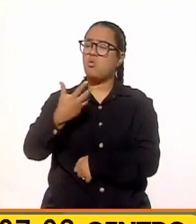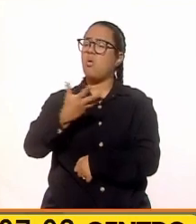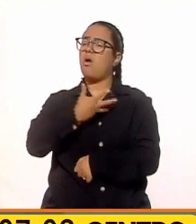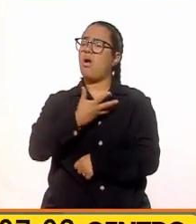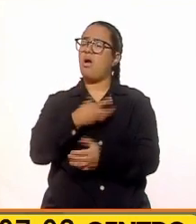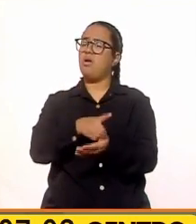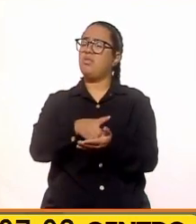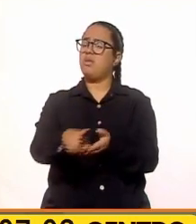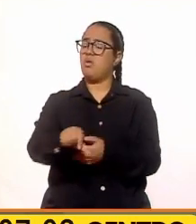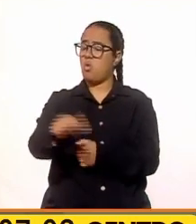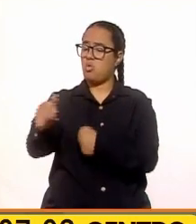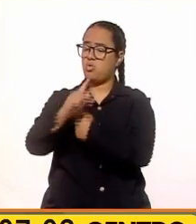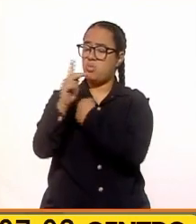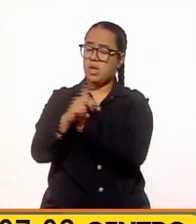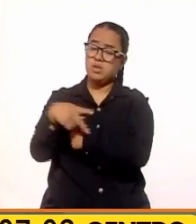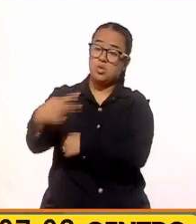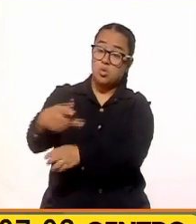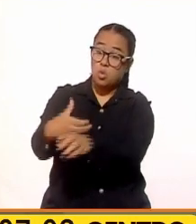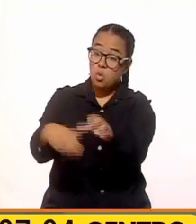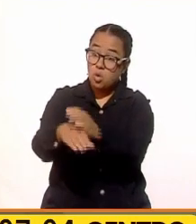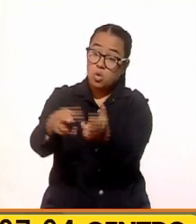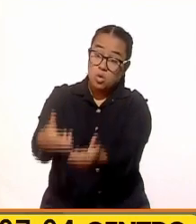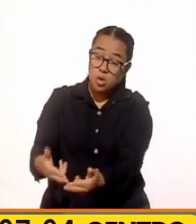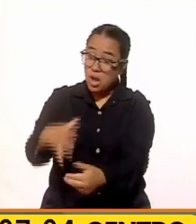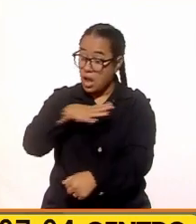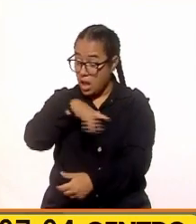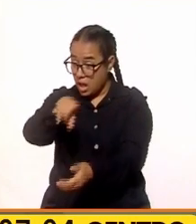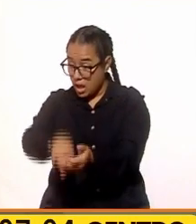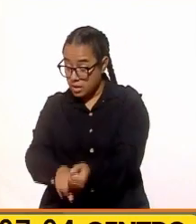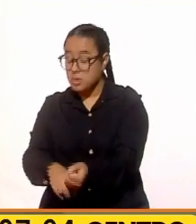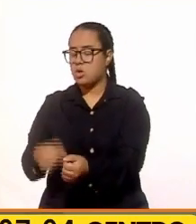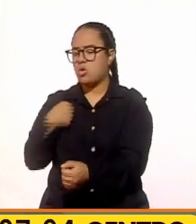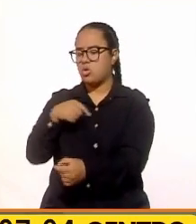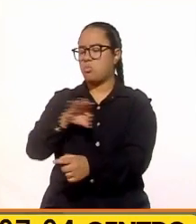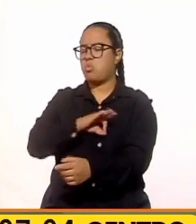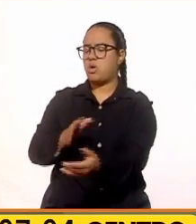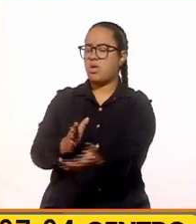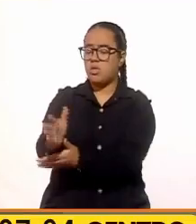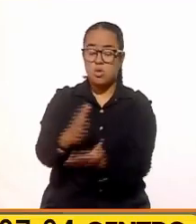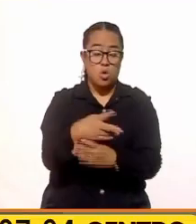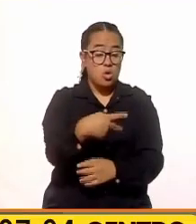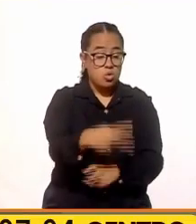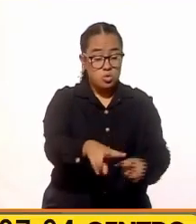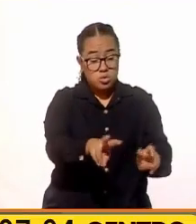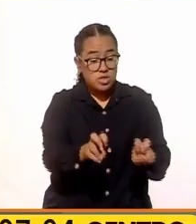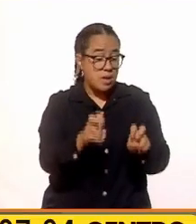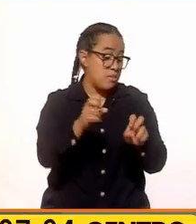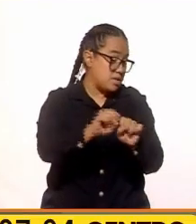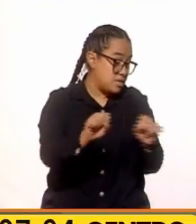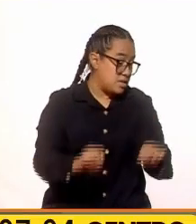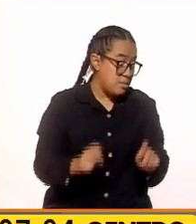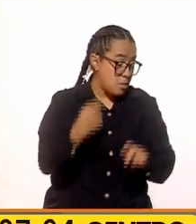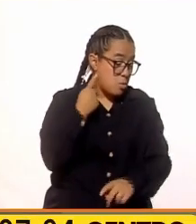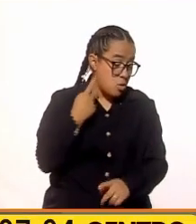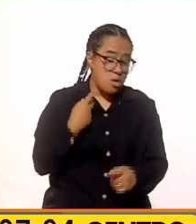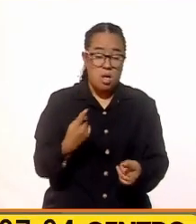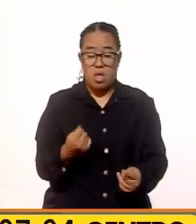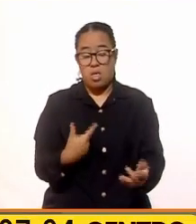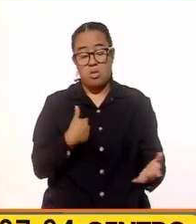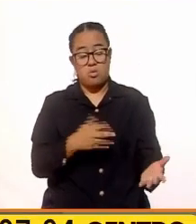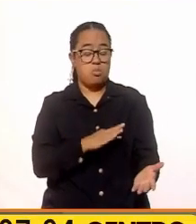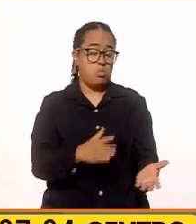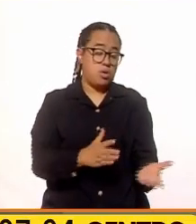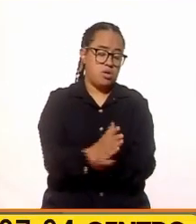sobre sus recursos, sobre la decisión, sobre sus sistemas políticos. Es decir, son afirmaciones sumamente graves. Ha